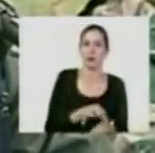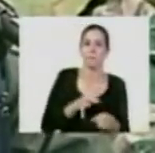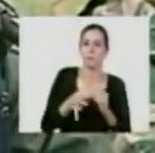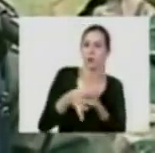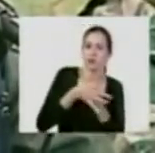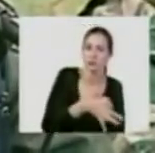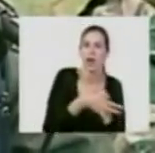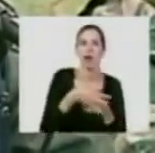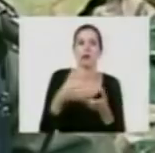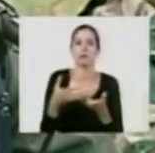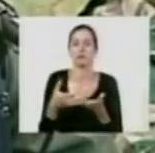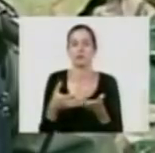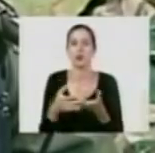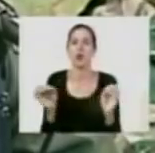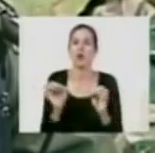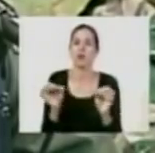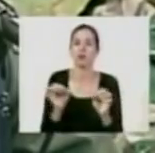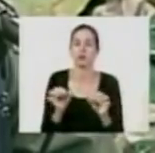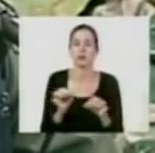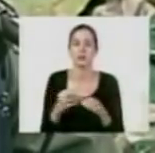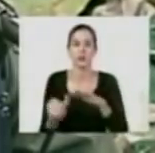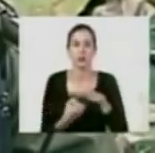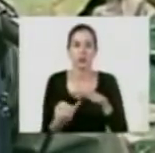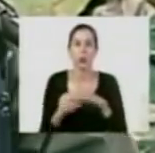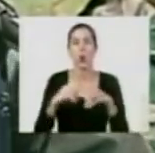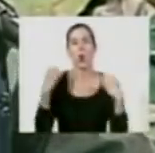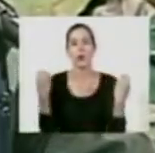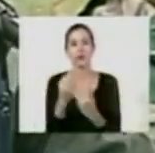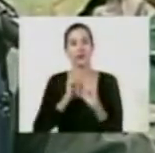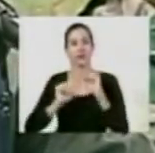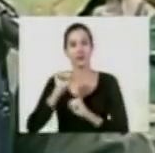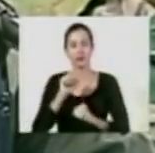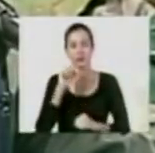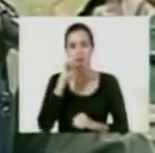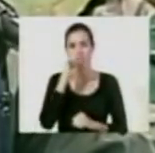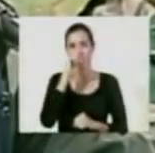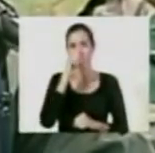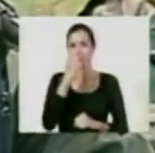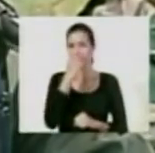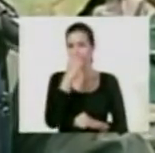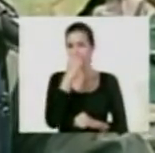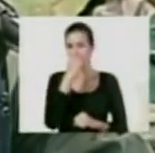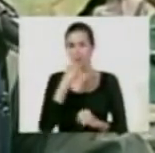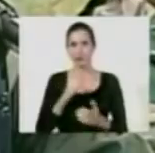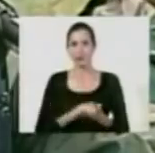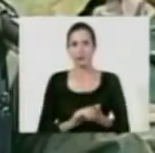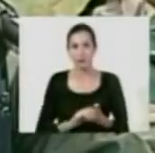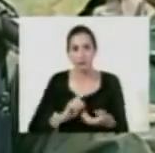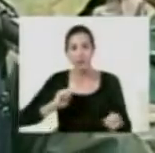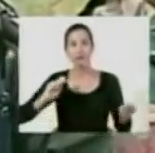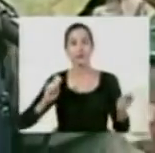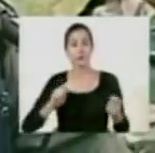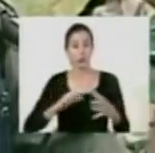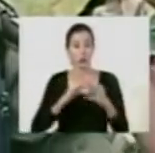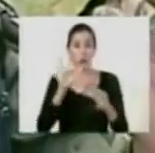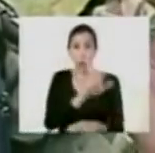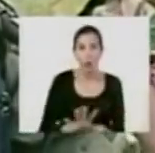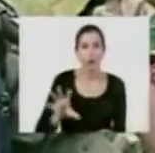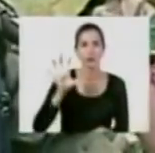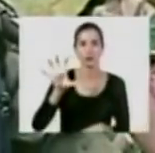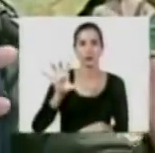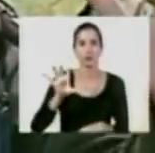bolivarianos, con los órganos de dirección para la defensa integral, que no es otra cosa sino transformar todo el potencial nacional en poder